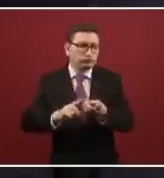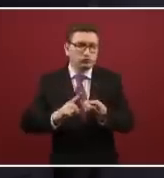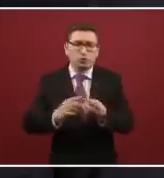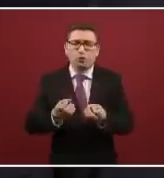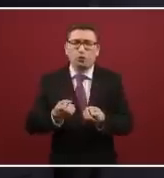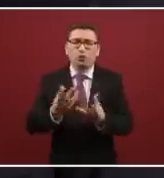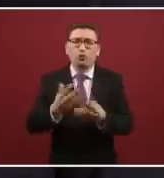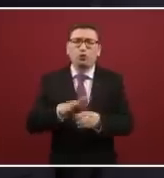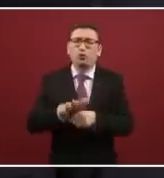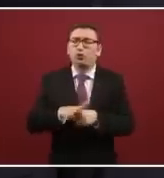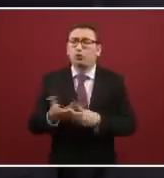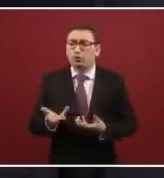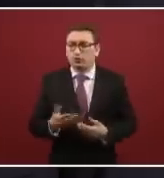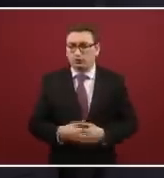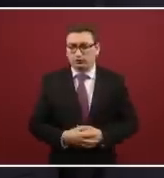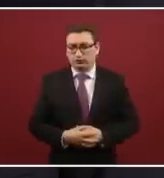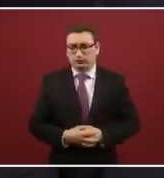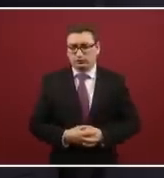¿Sí?